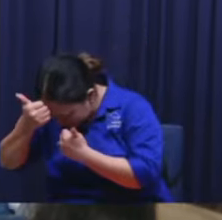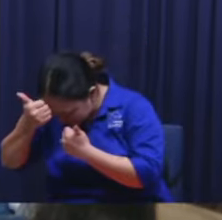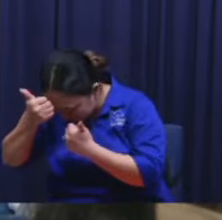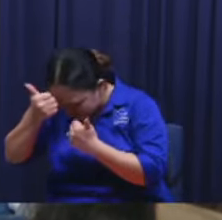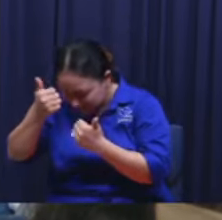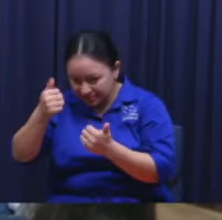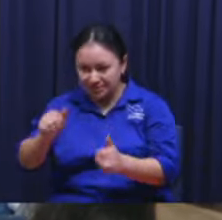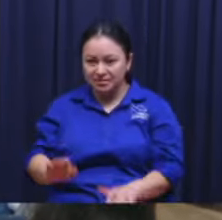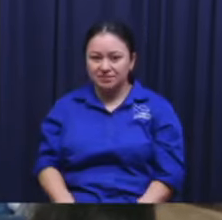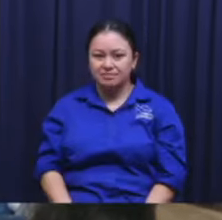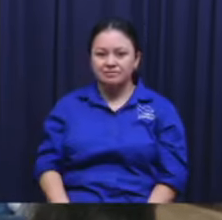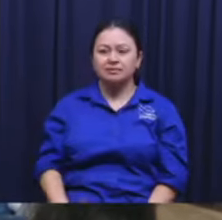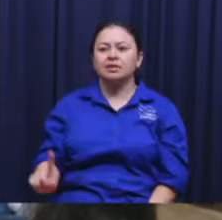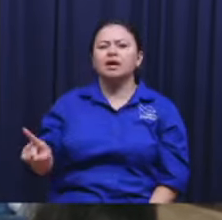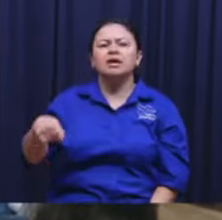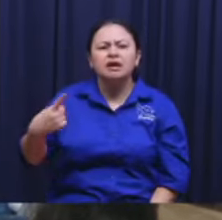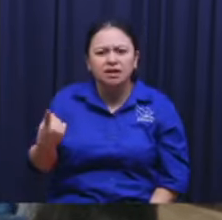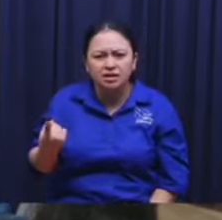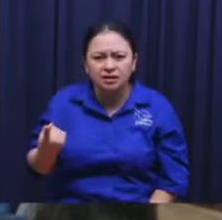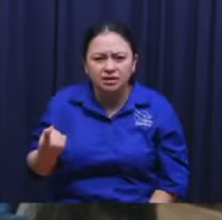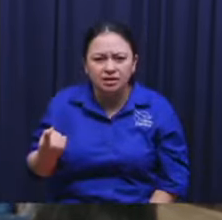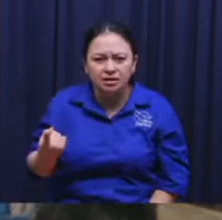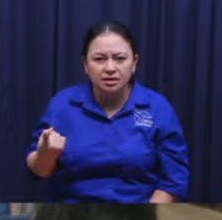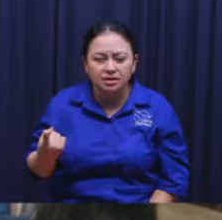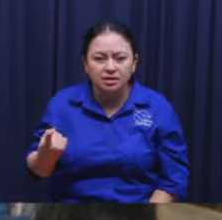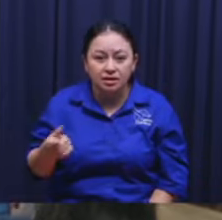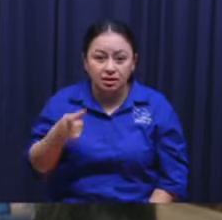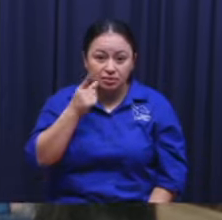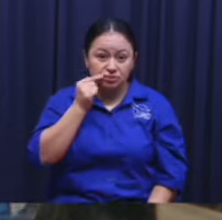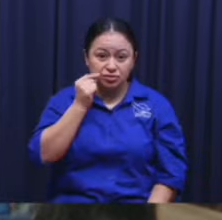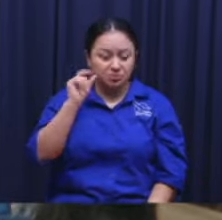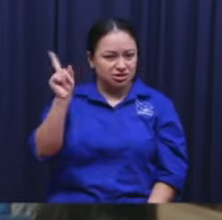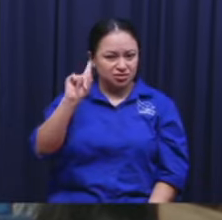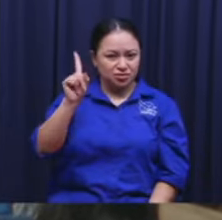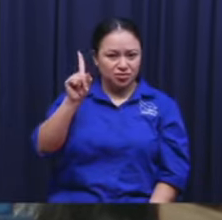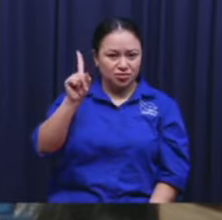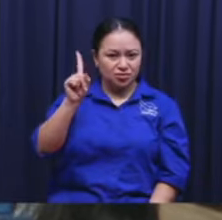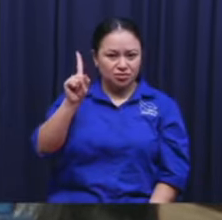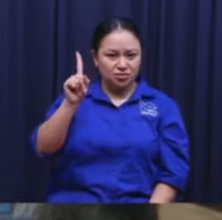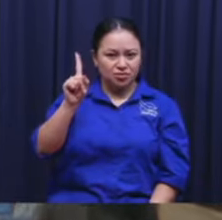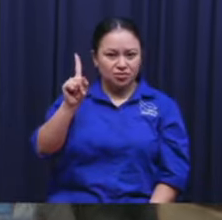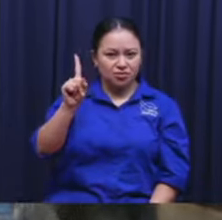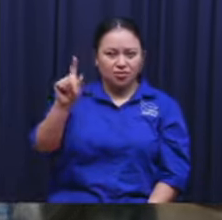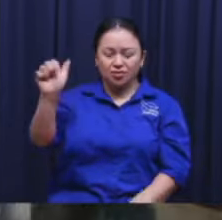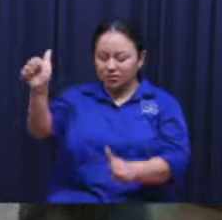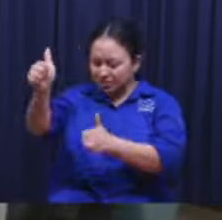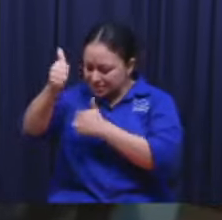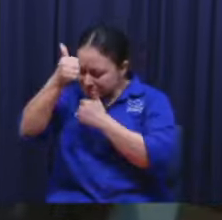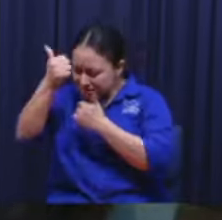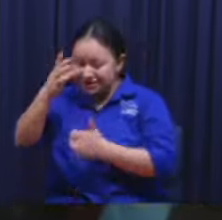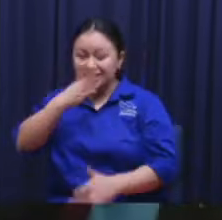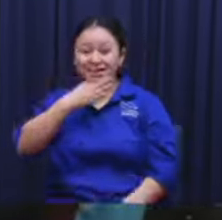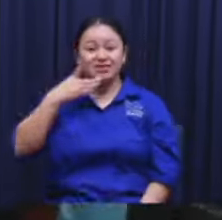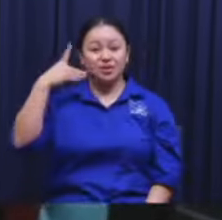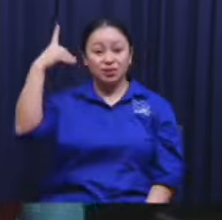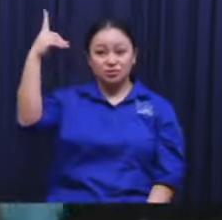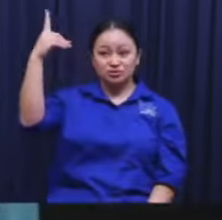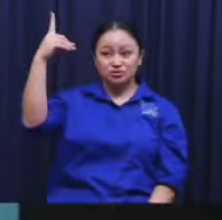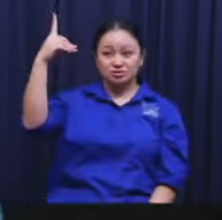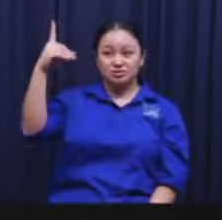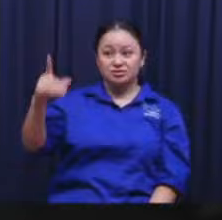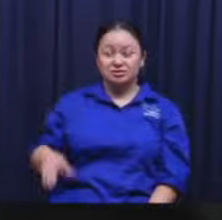¿Pero a quién? ¿A los hombres? No, a Dios. Sí, sí, entonces aquí tenemos otro